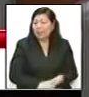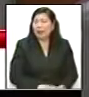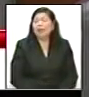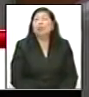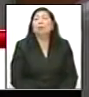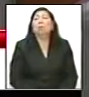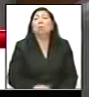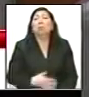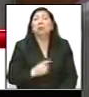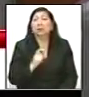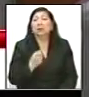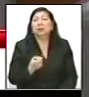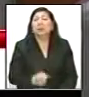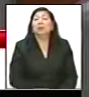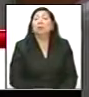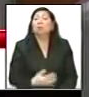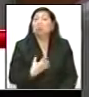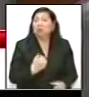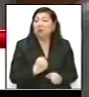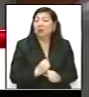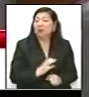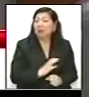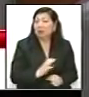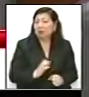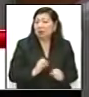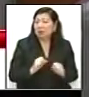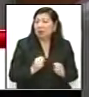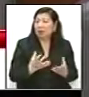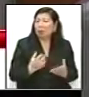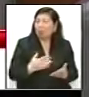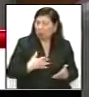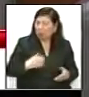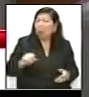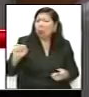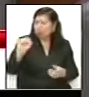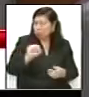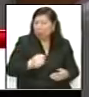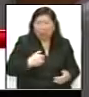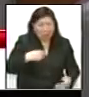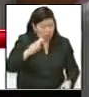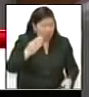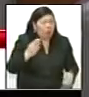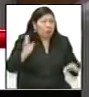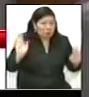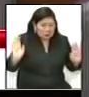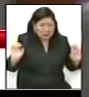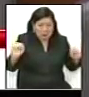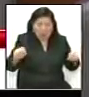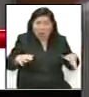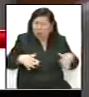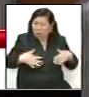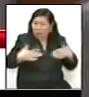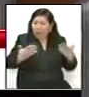y pueda trabajar para el Estado siquiera limpiando baños. Es más, presidenta,